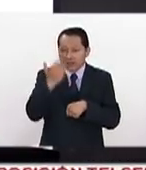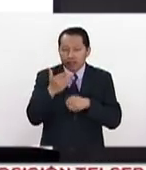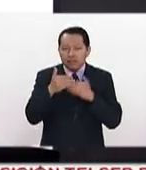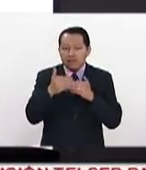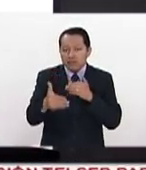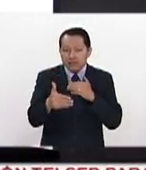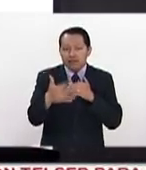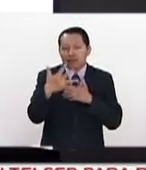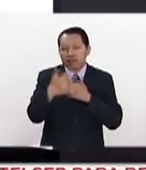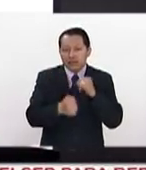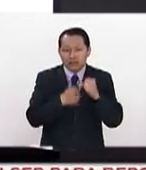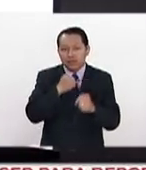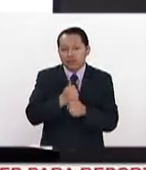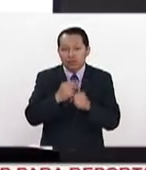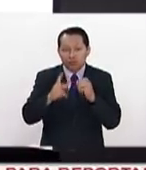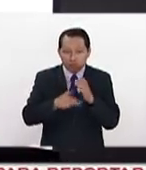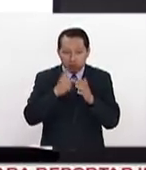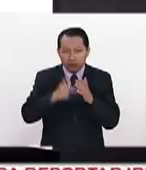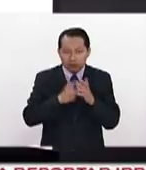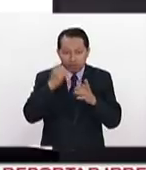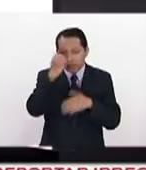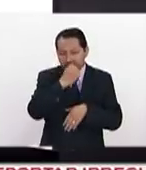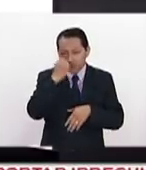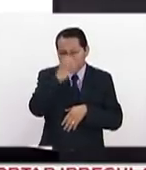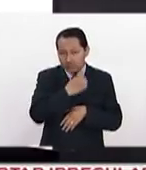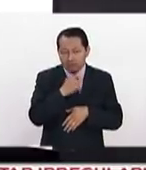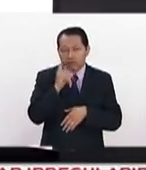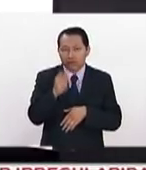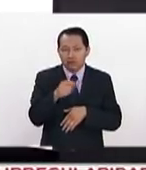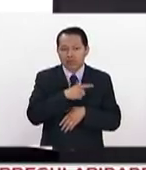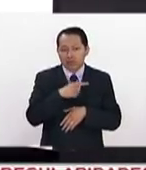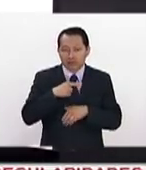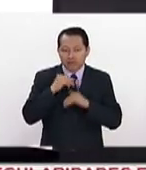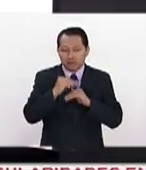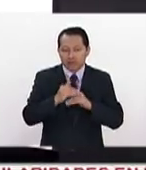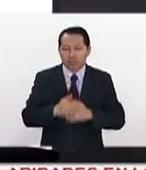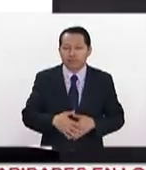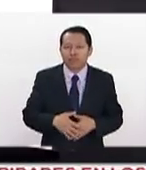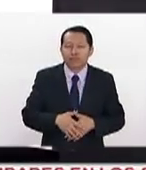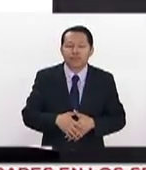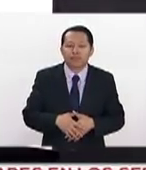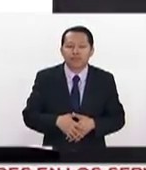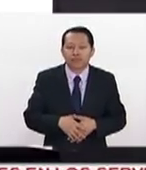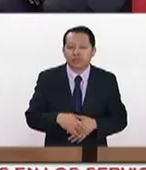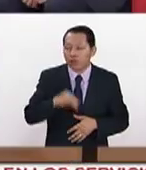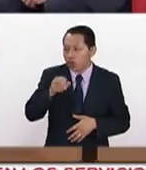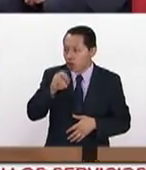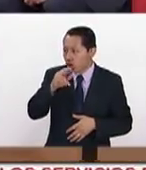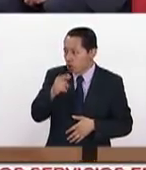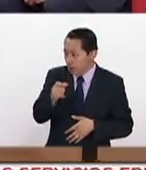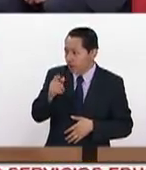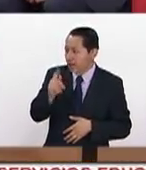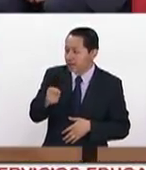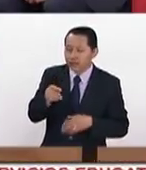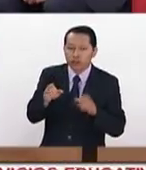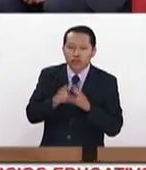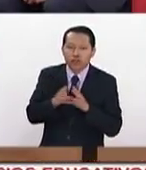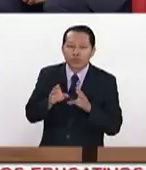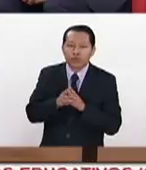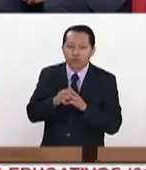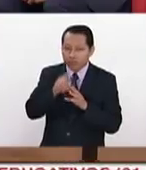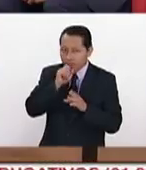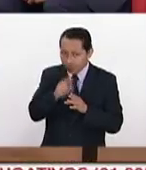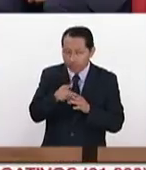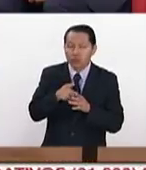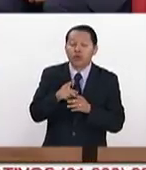5 años se esté revisando, ¿no? Entonces eso tiene sus limitaciones. Jorge, ¿cómo tomar esto? Por